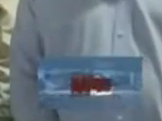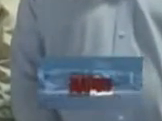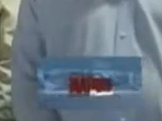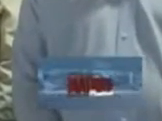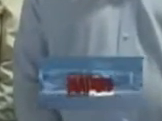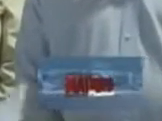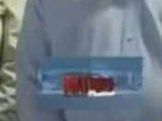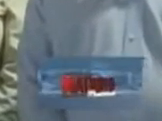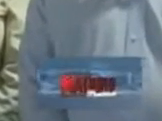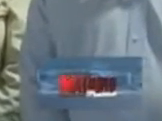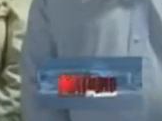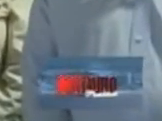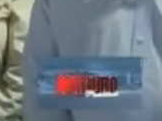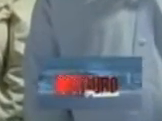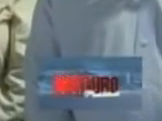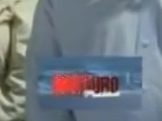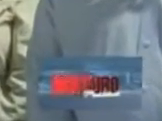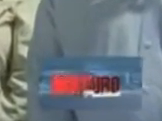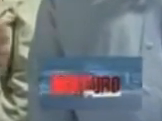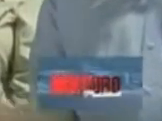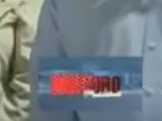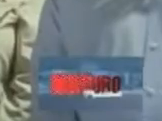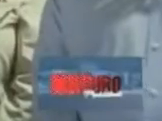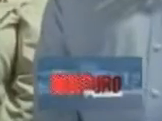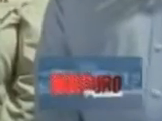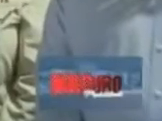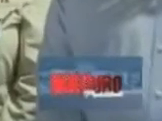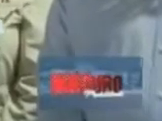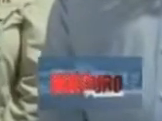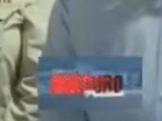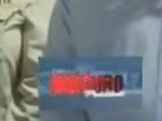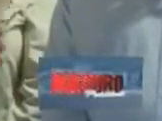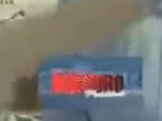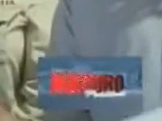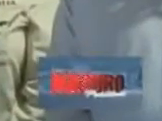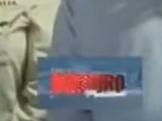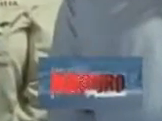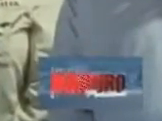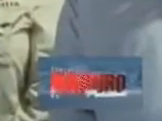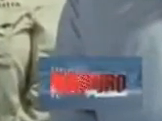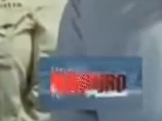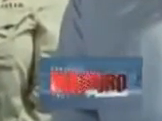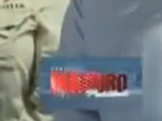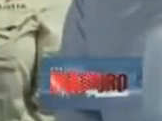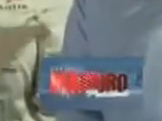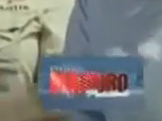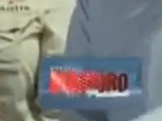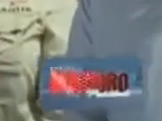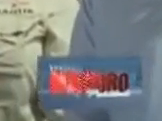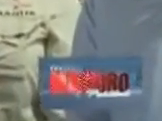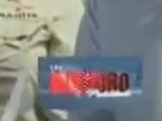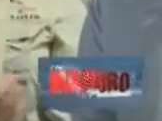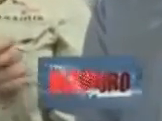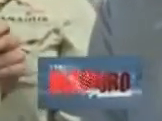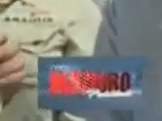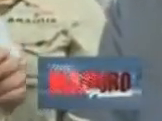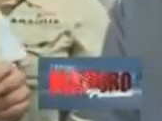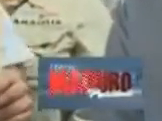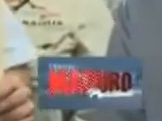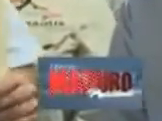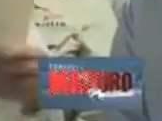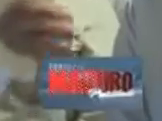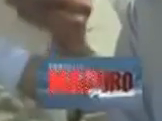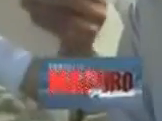gran misión abastecimiento soberano de los Club y además de los sistemas que existen de distribución